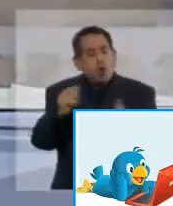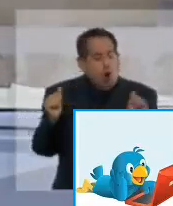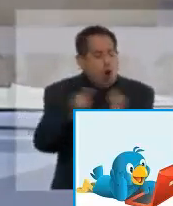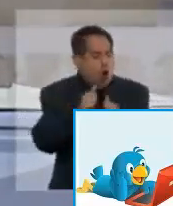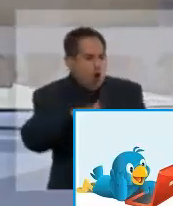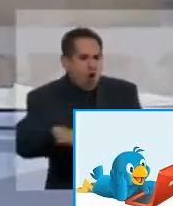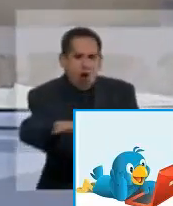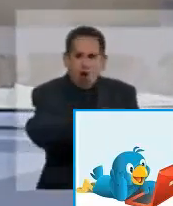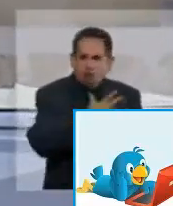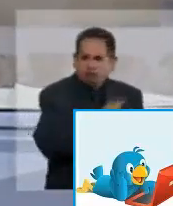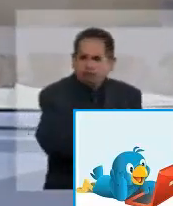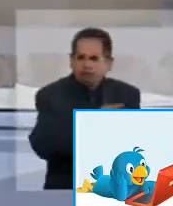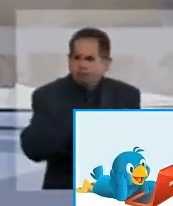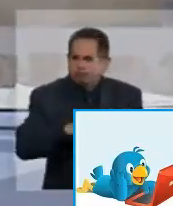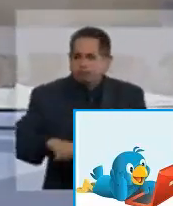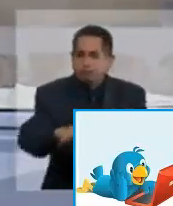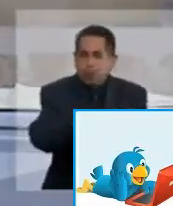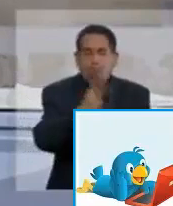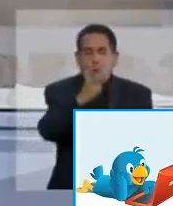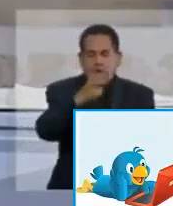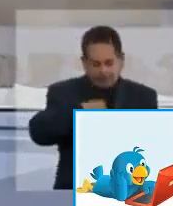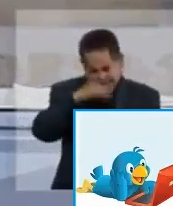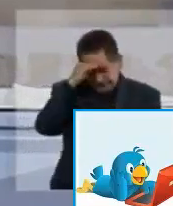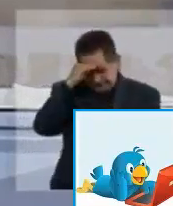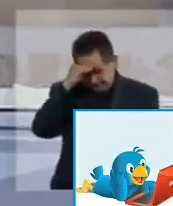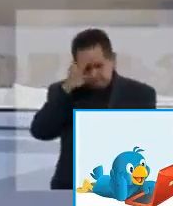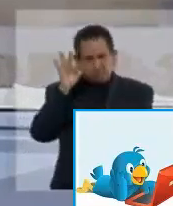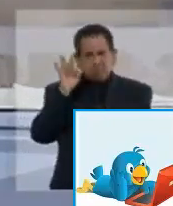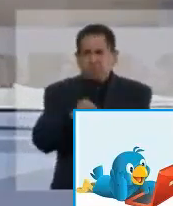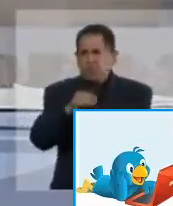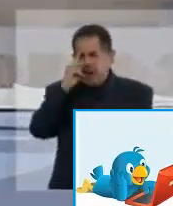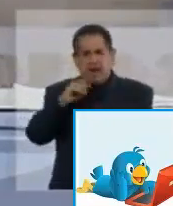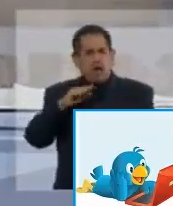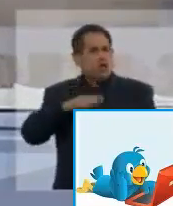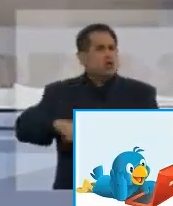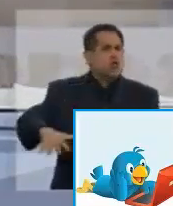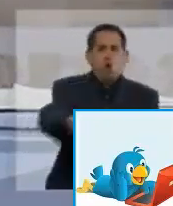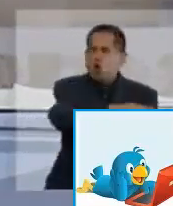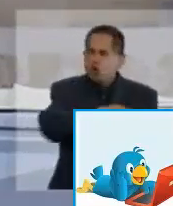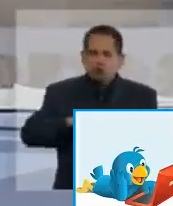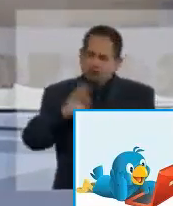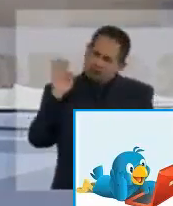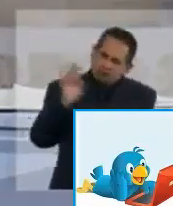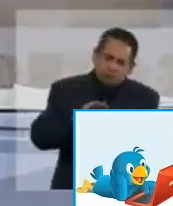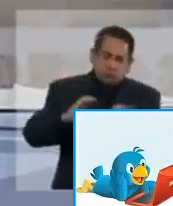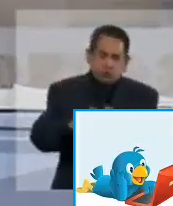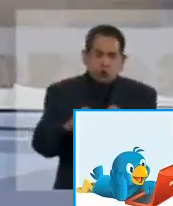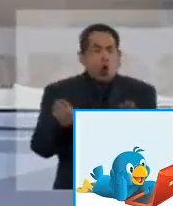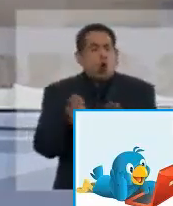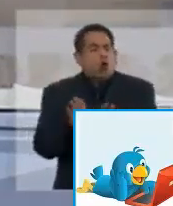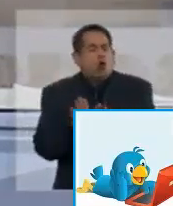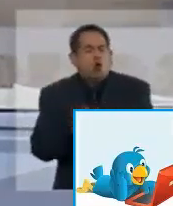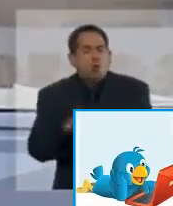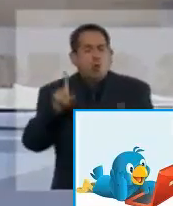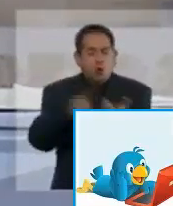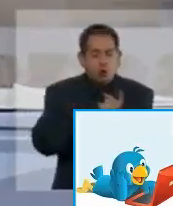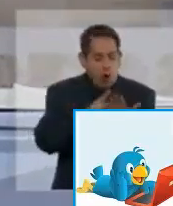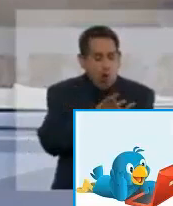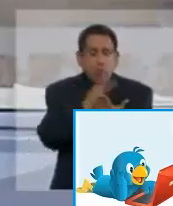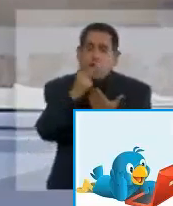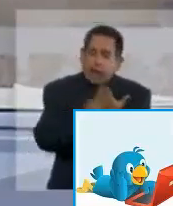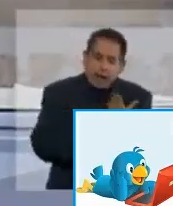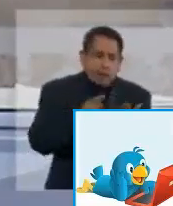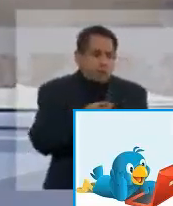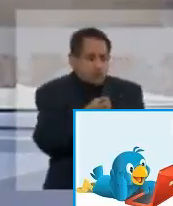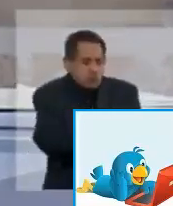Y para eso estoy proponiendo un sistema de protección social universal. La clave es dejar de utilizar los programas